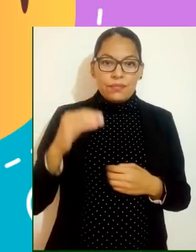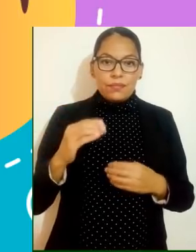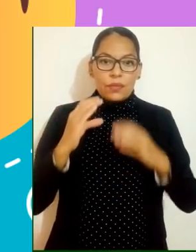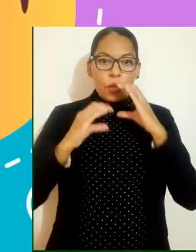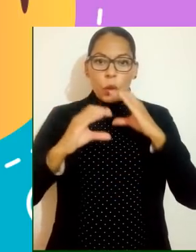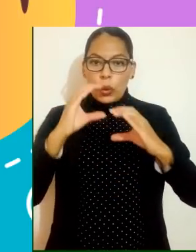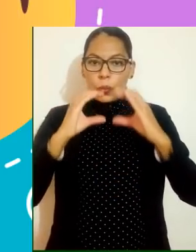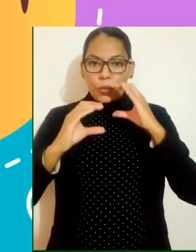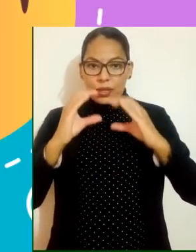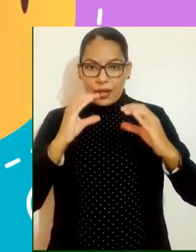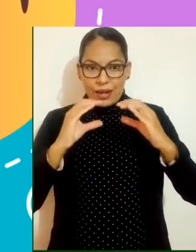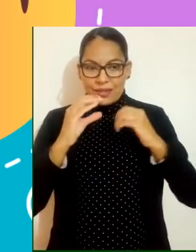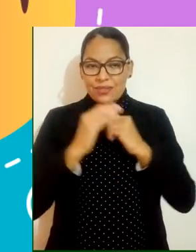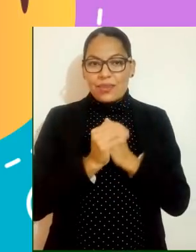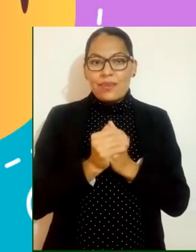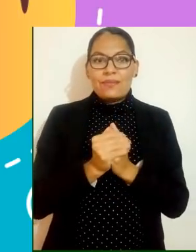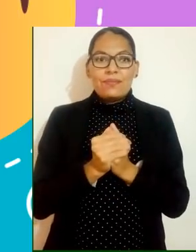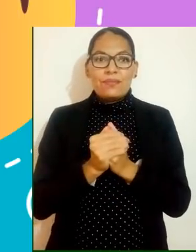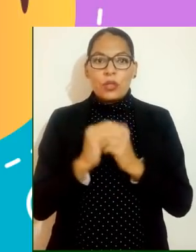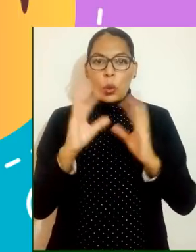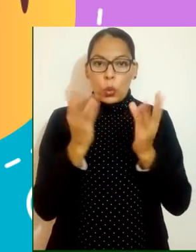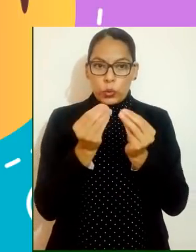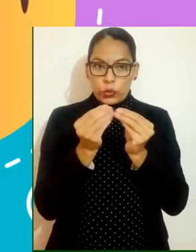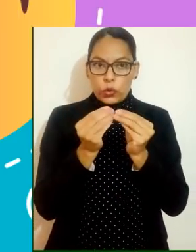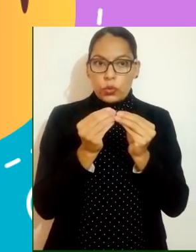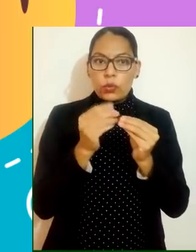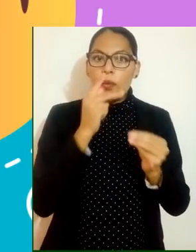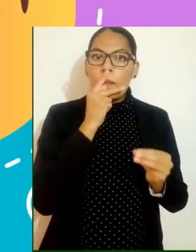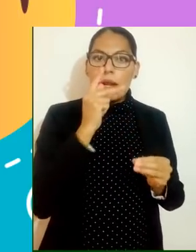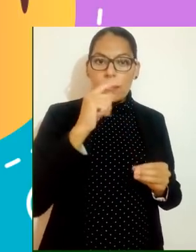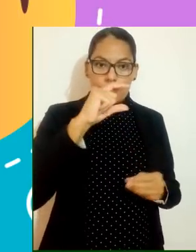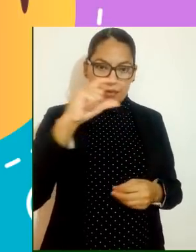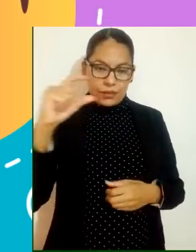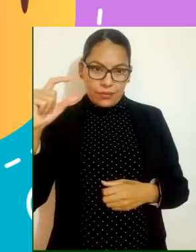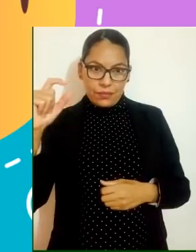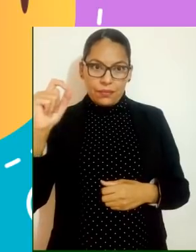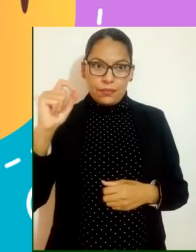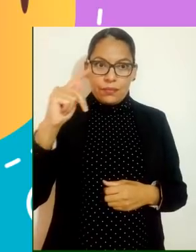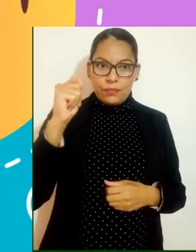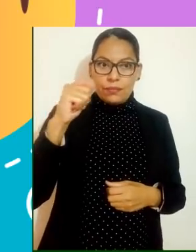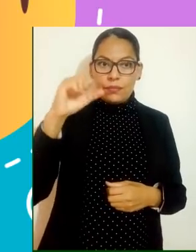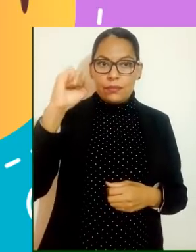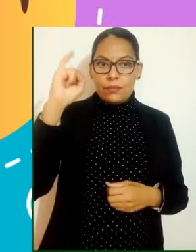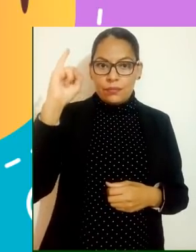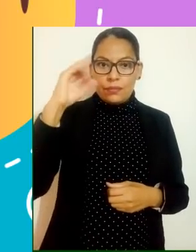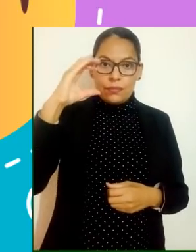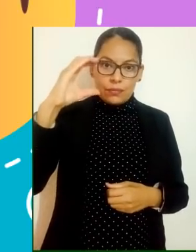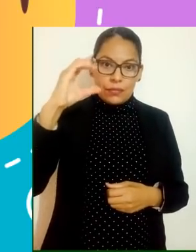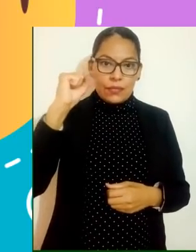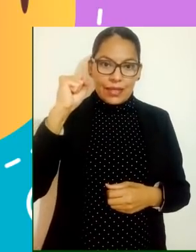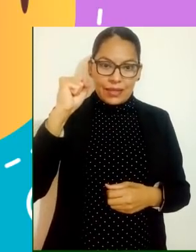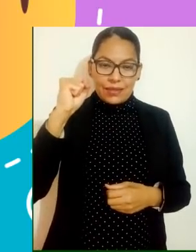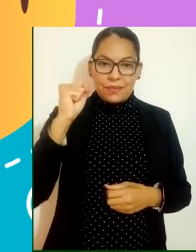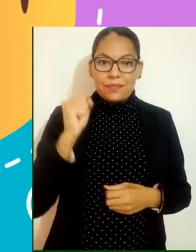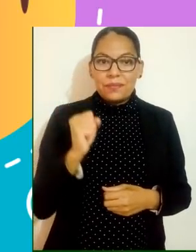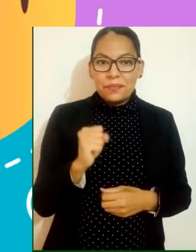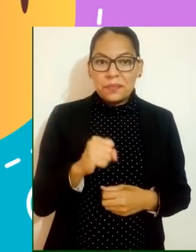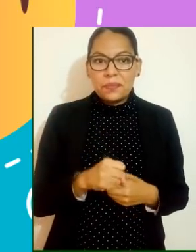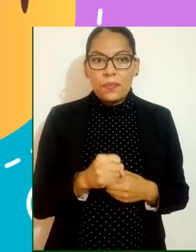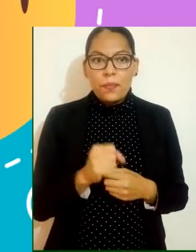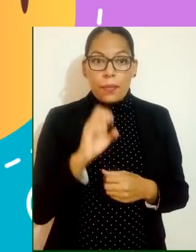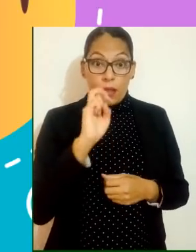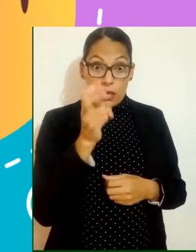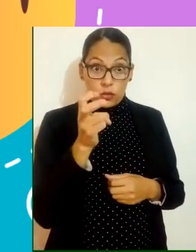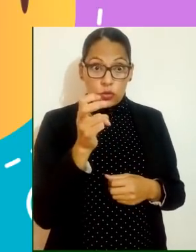celular, un proyector, una tablet, pero también aquí encuentras muchas cosas que seguro ya